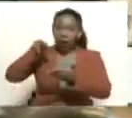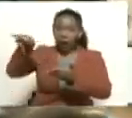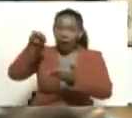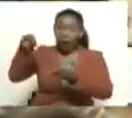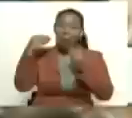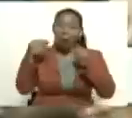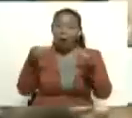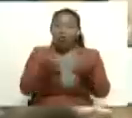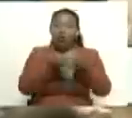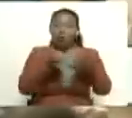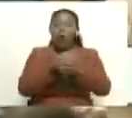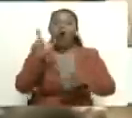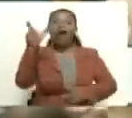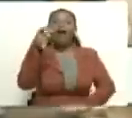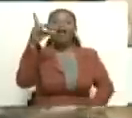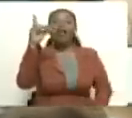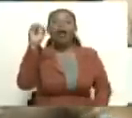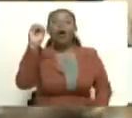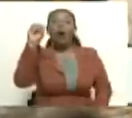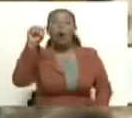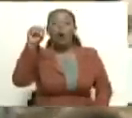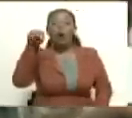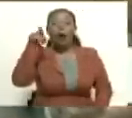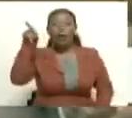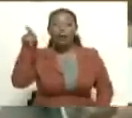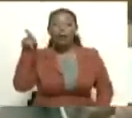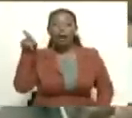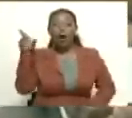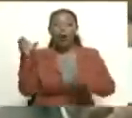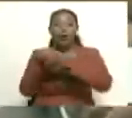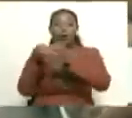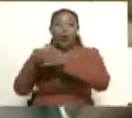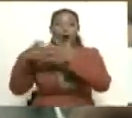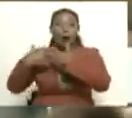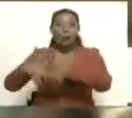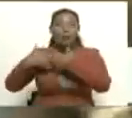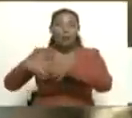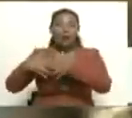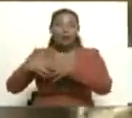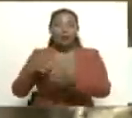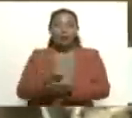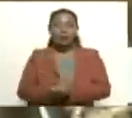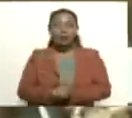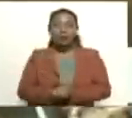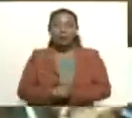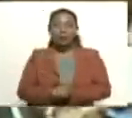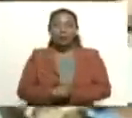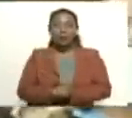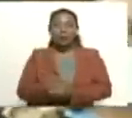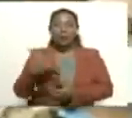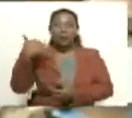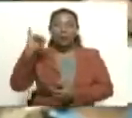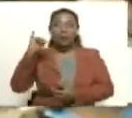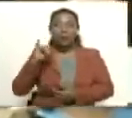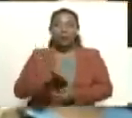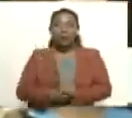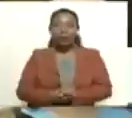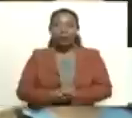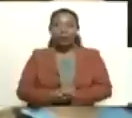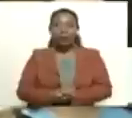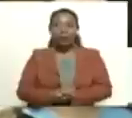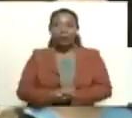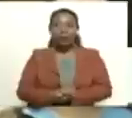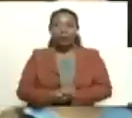la operación Gedeón con Silvercop de Goudreau. Ahí está, como